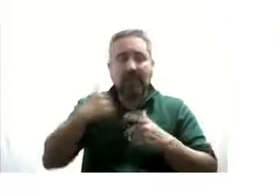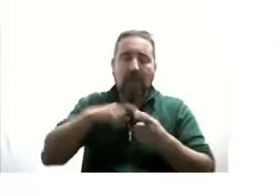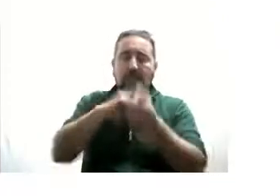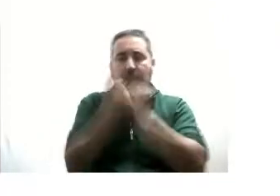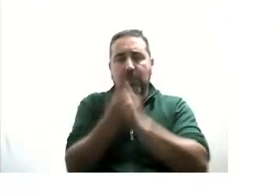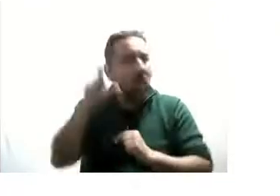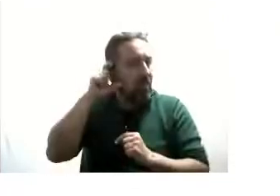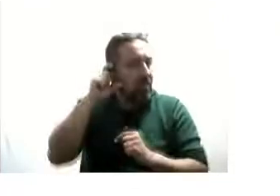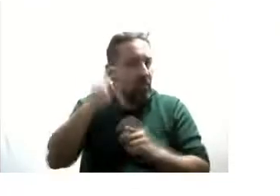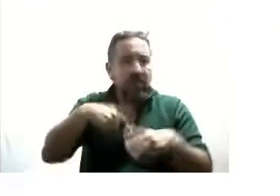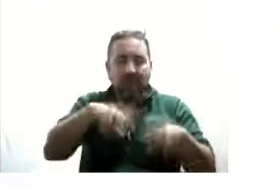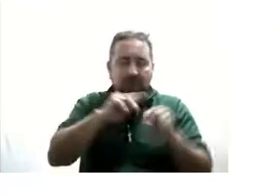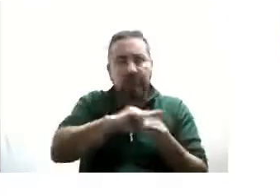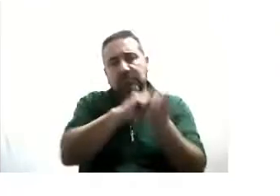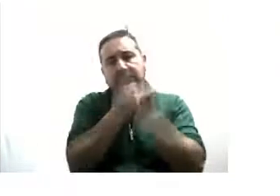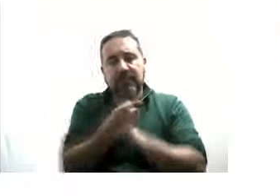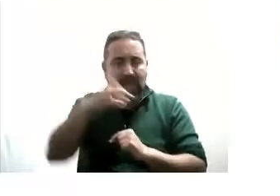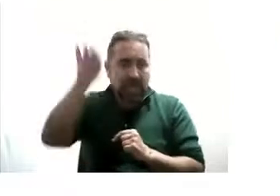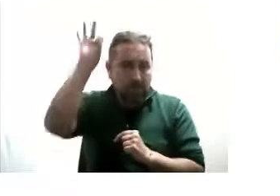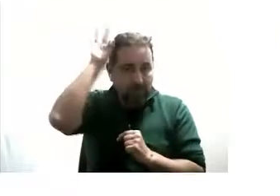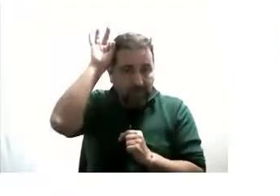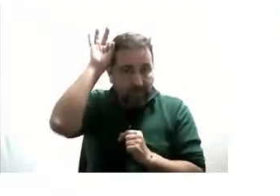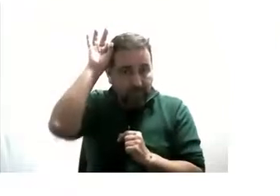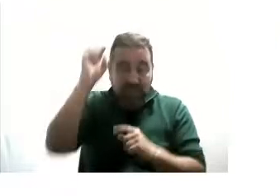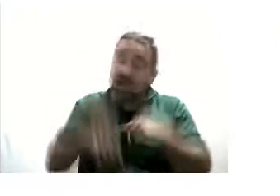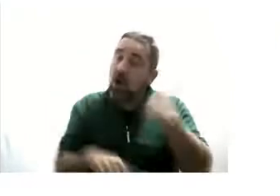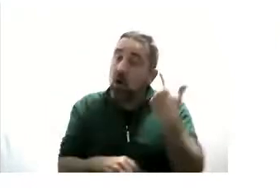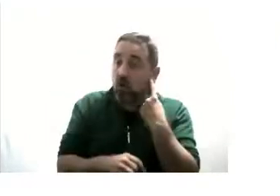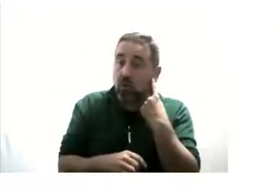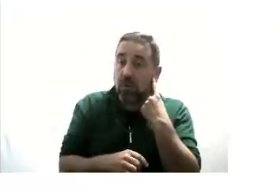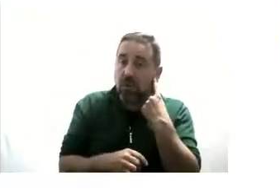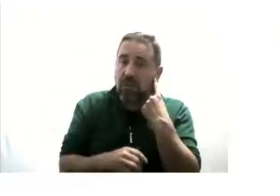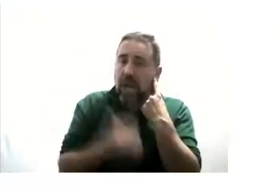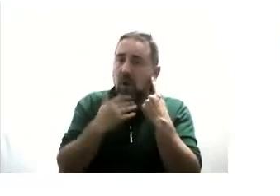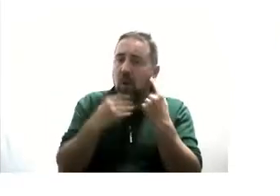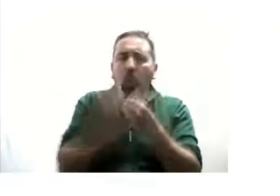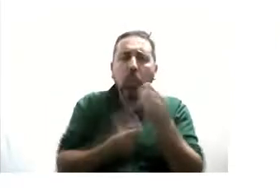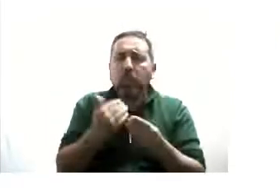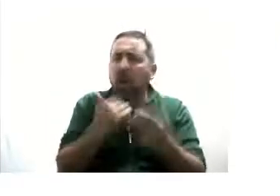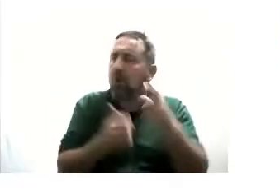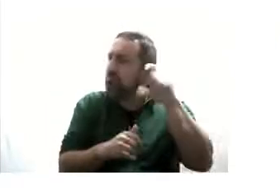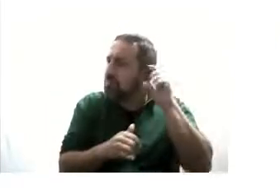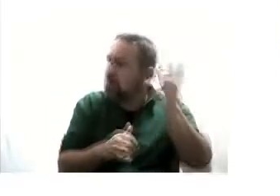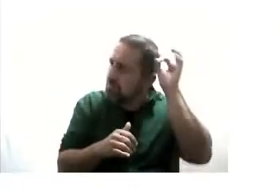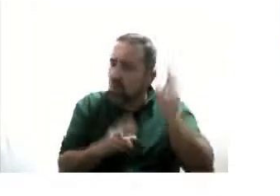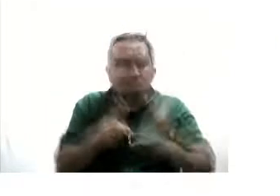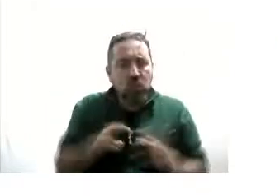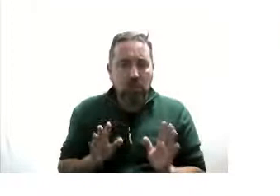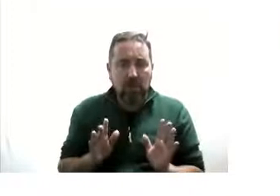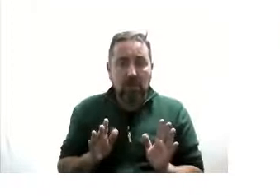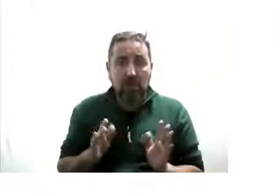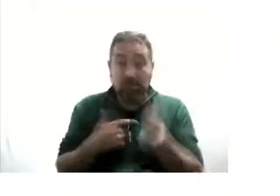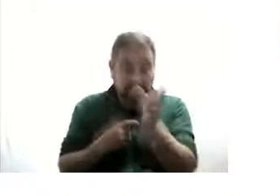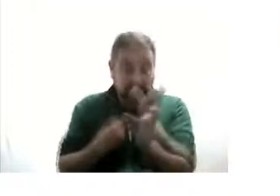el audífono por un implante. Y en el otro oído nunca ha utilizado prótesis, con lo cual la propia persona nos